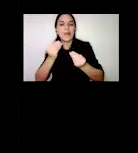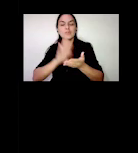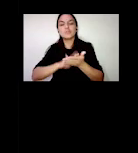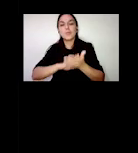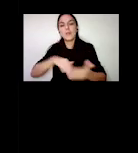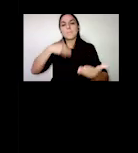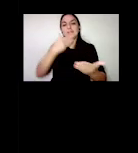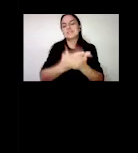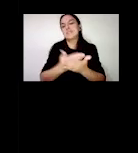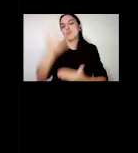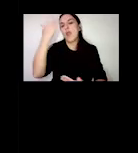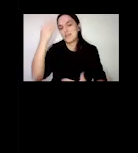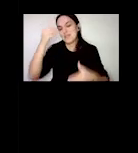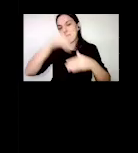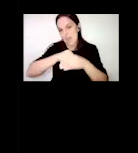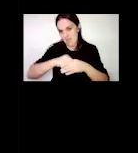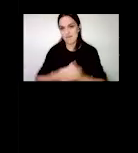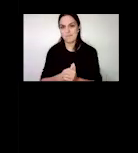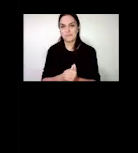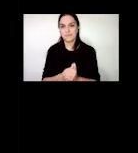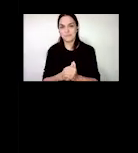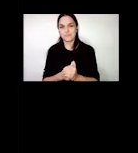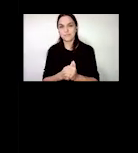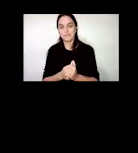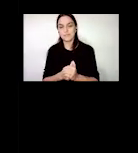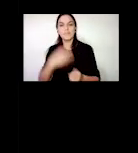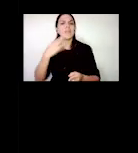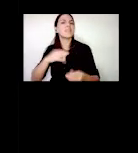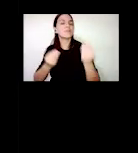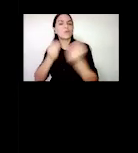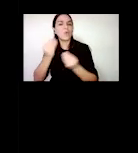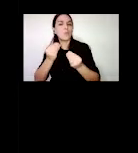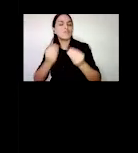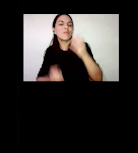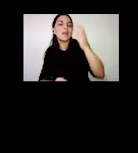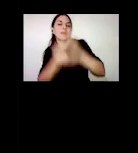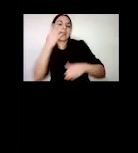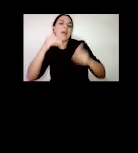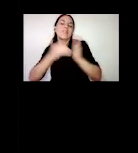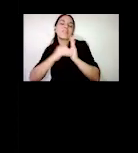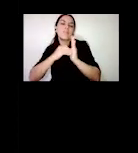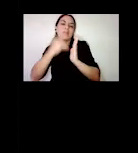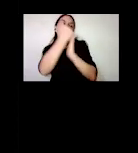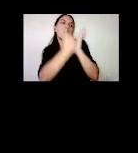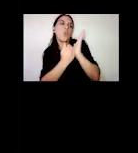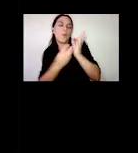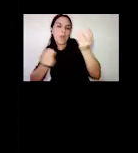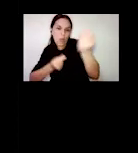en la asamblea. El balance de presentación a la asamblea debe ser confeccionado de acuerdo a normas contables, a normas